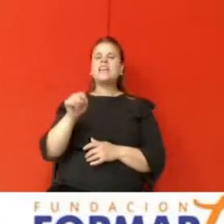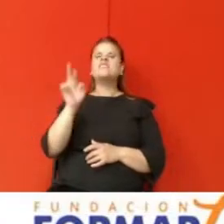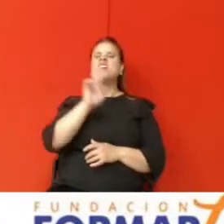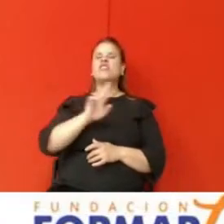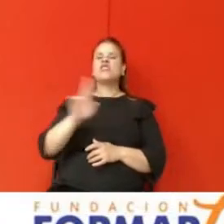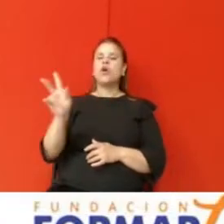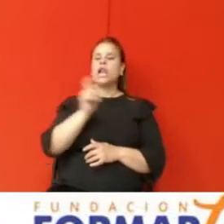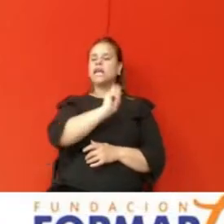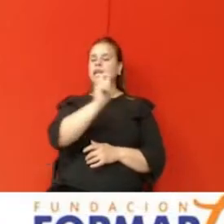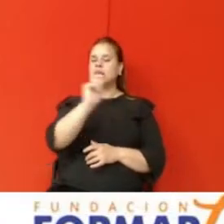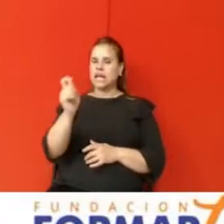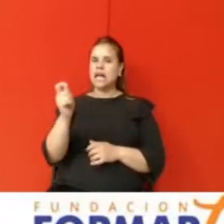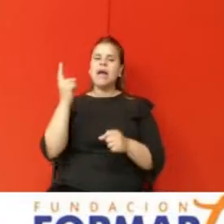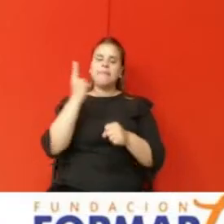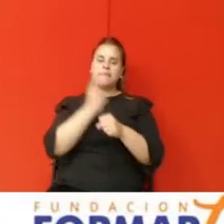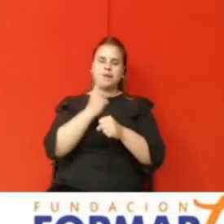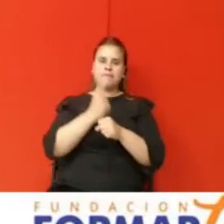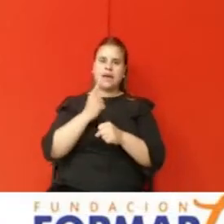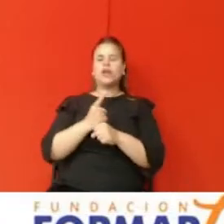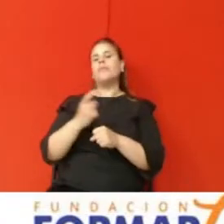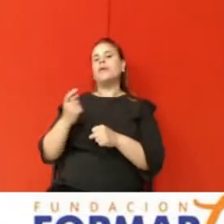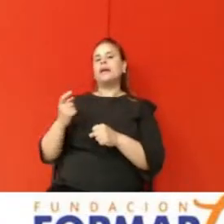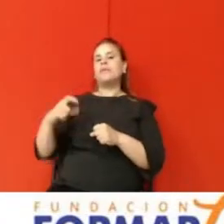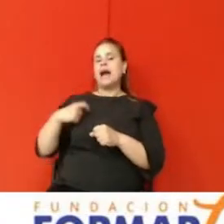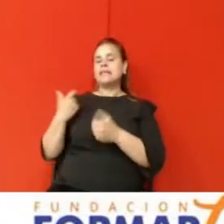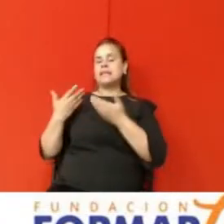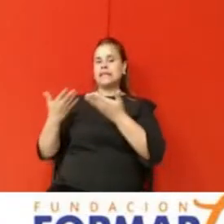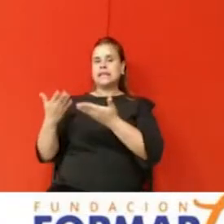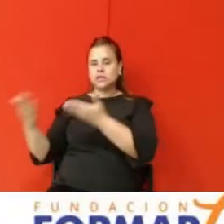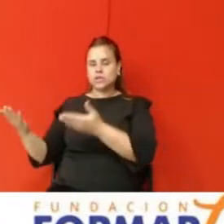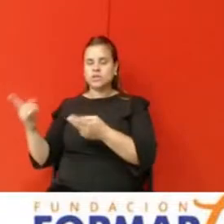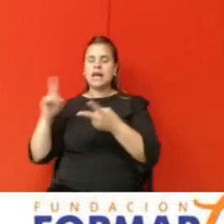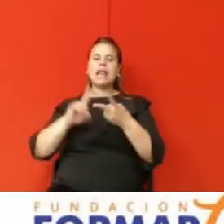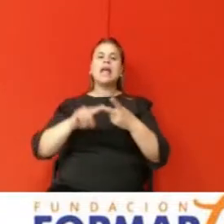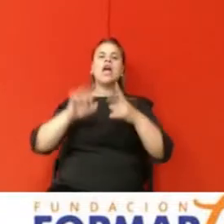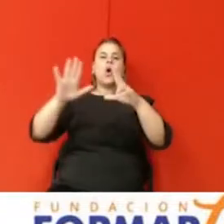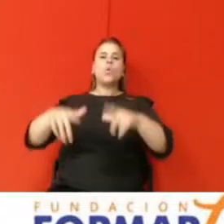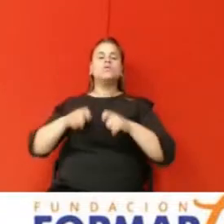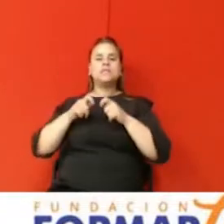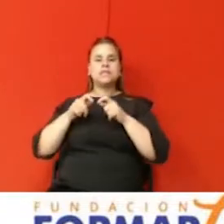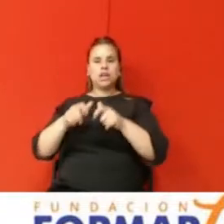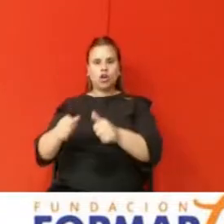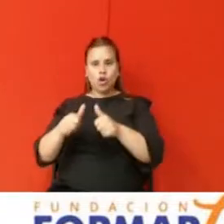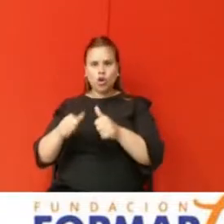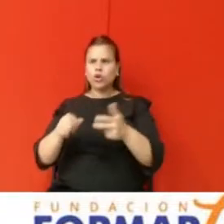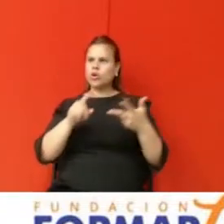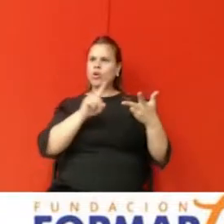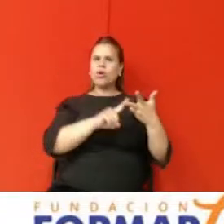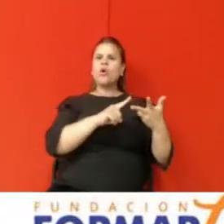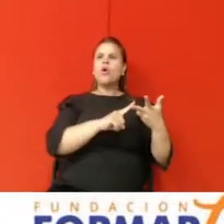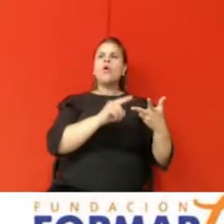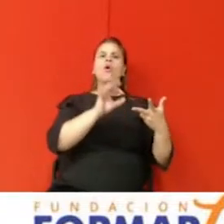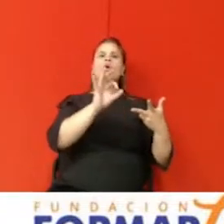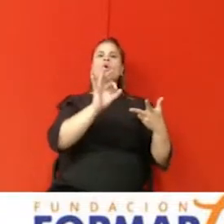terapista, el kinesiólogo, la psicóloga, la fonoaudióloga, la nutricionista,